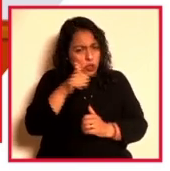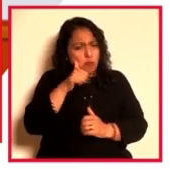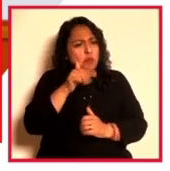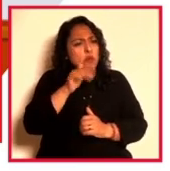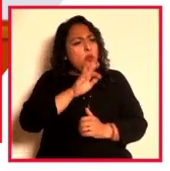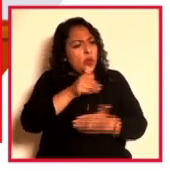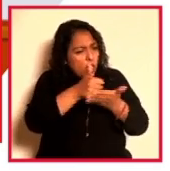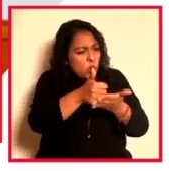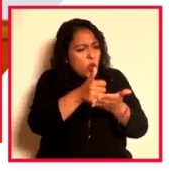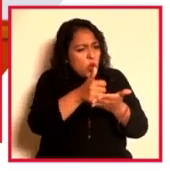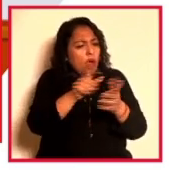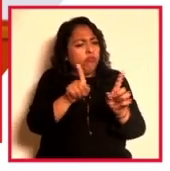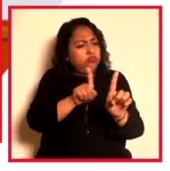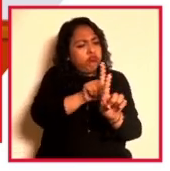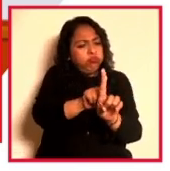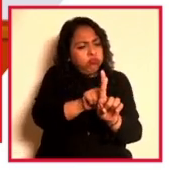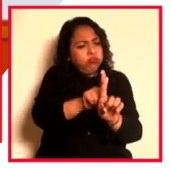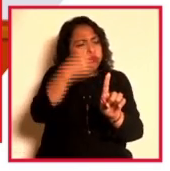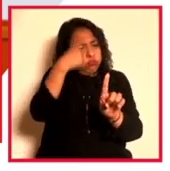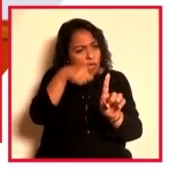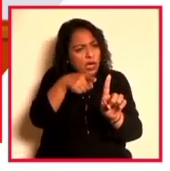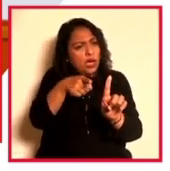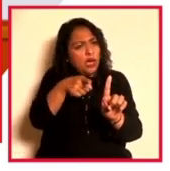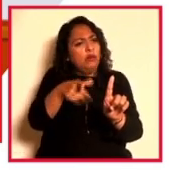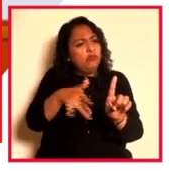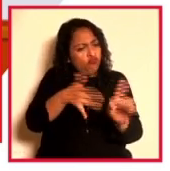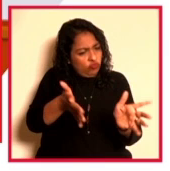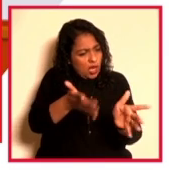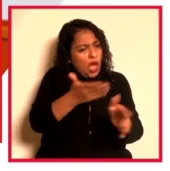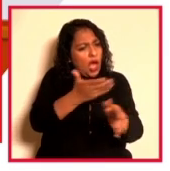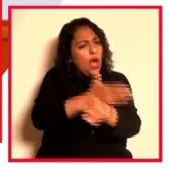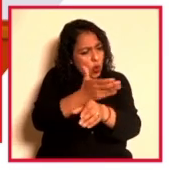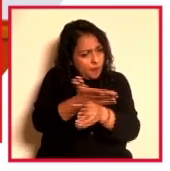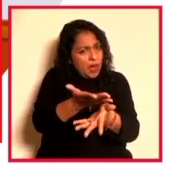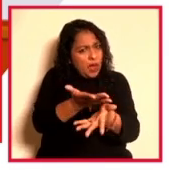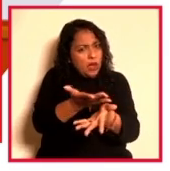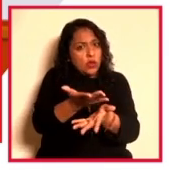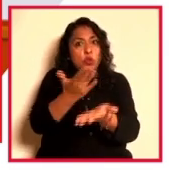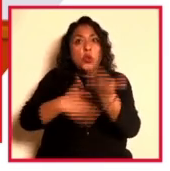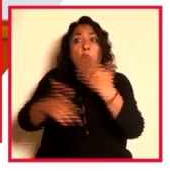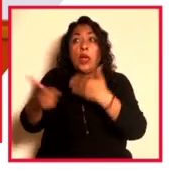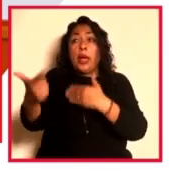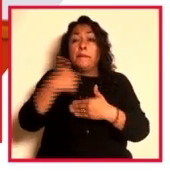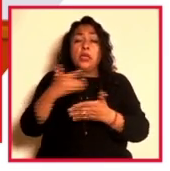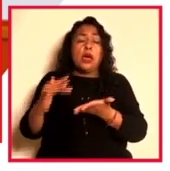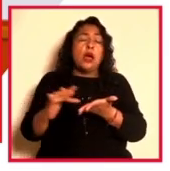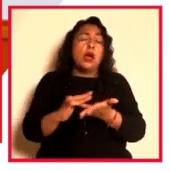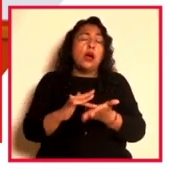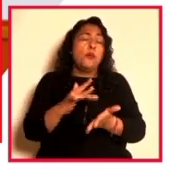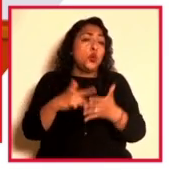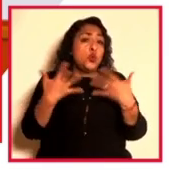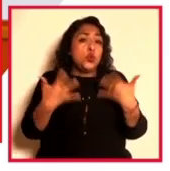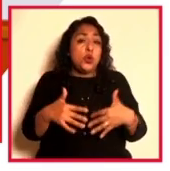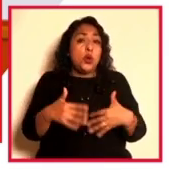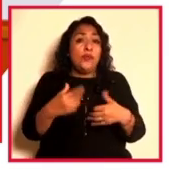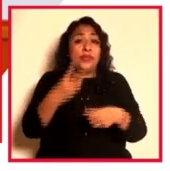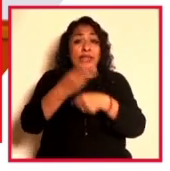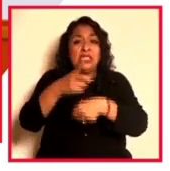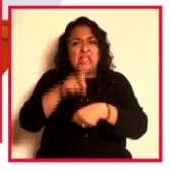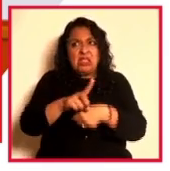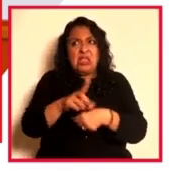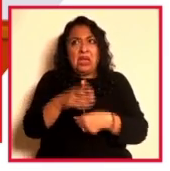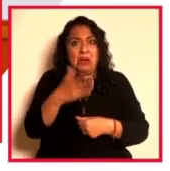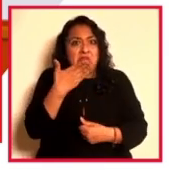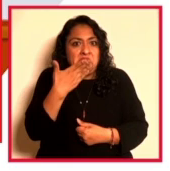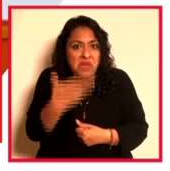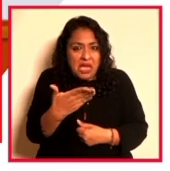detrás para sentir que te estamos acompañando todos me dieron un apoyo extraordinario al tercer día fue muy bueno pasamos